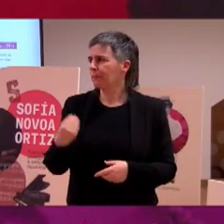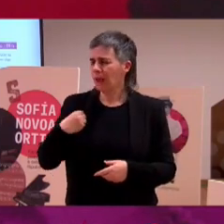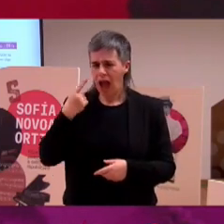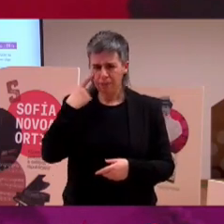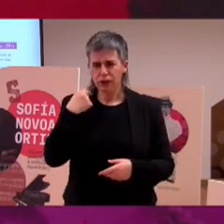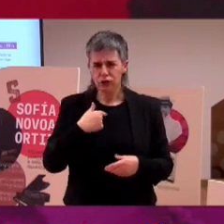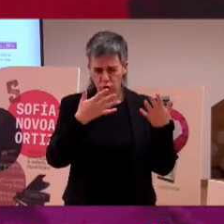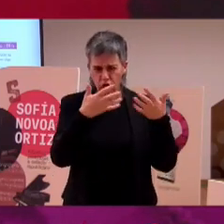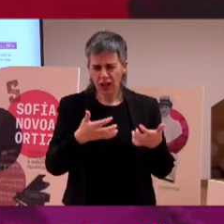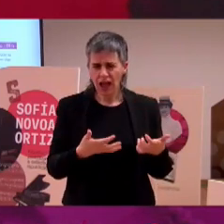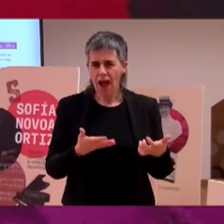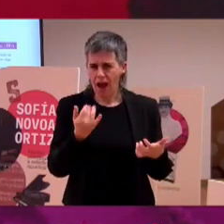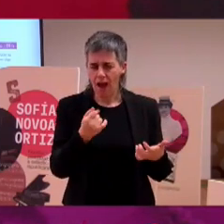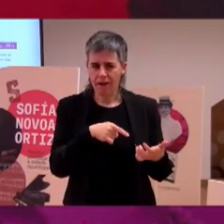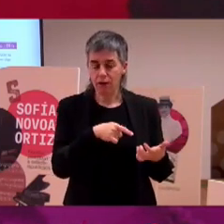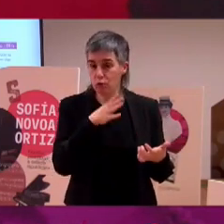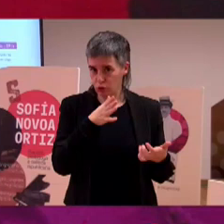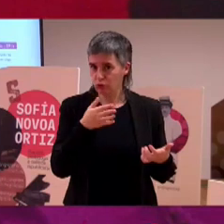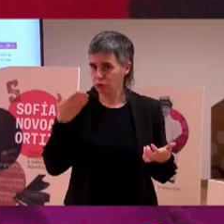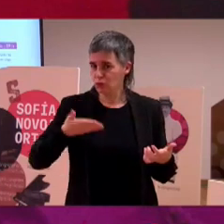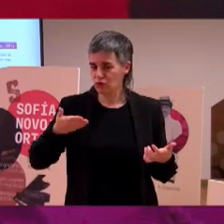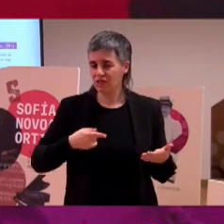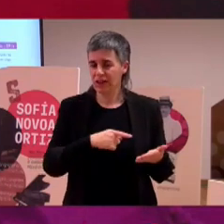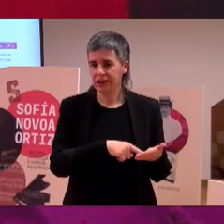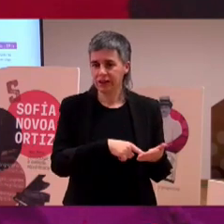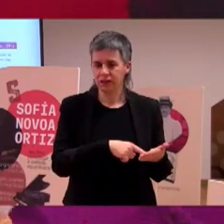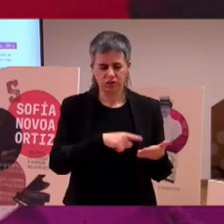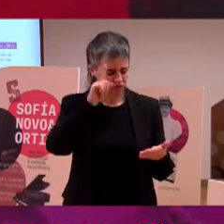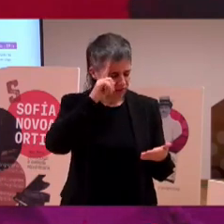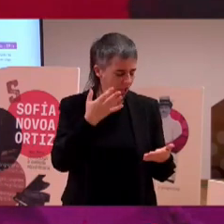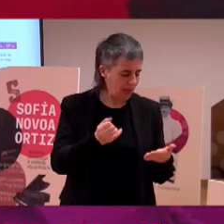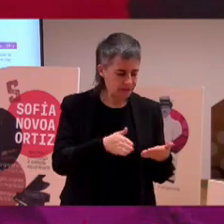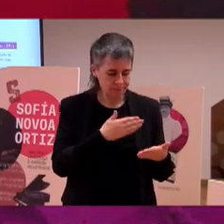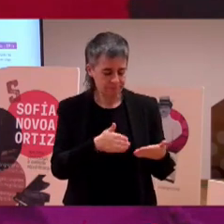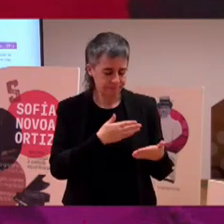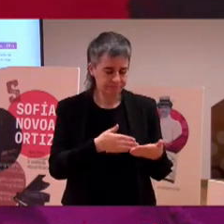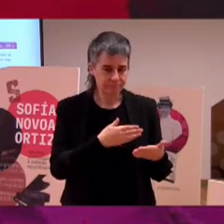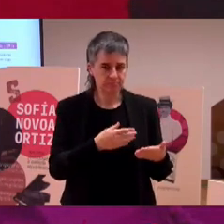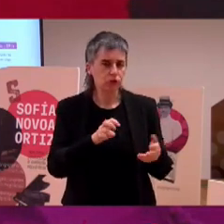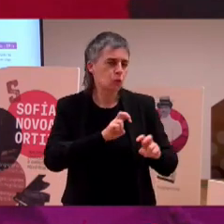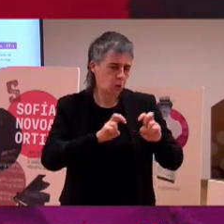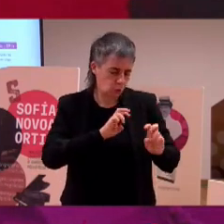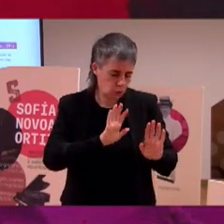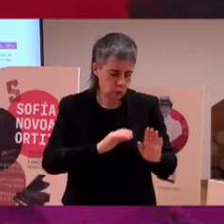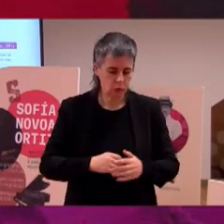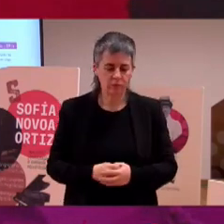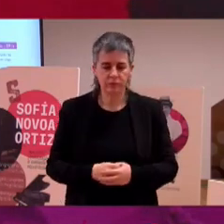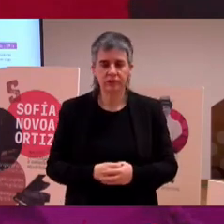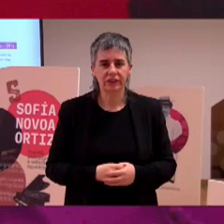determinante do que ela estaba a recibir. Bueno, non sei se a teño ou non a teño, logo a busco en todo caso. Eu